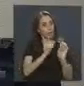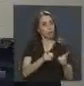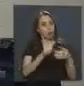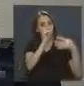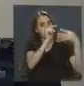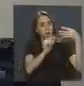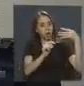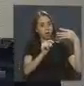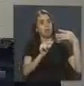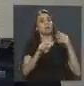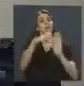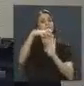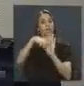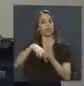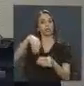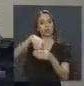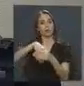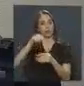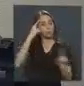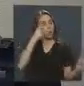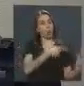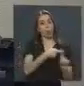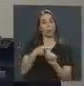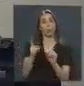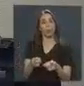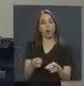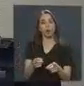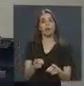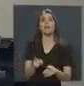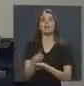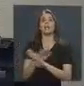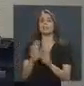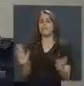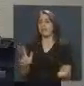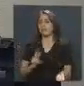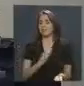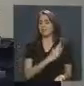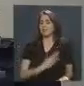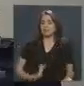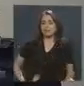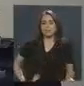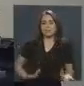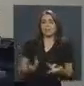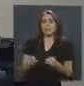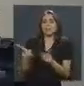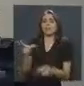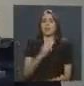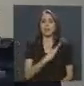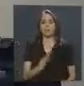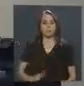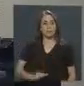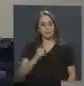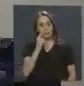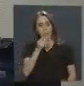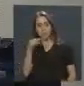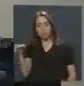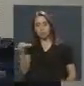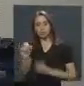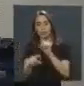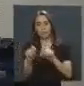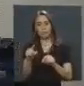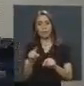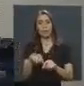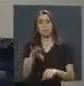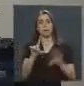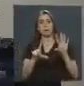rectoras el proyecto que estamos votando hoy. Nada, señor presidente, justifica lo que aquí ha defendido el diputado Capo por su intermedio, que hoy más